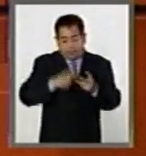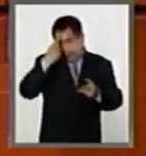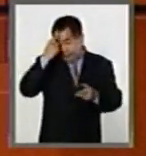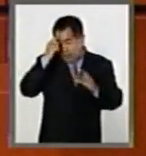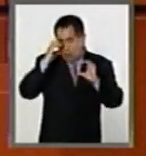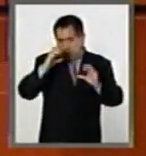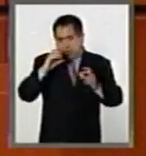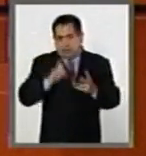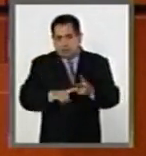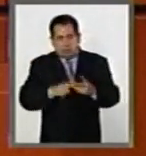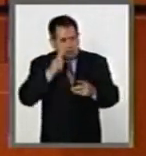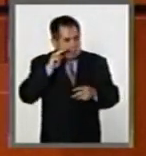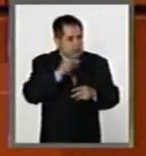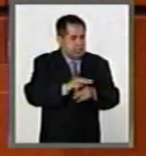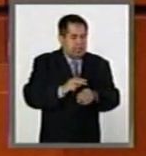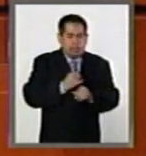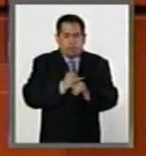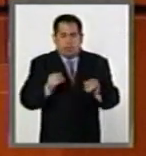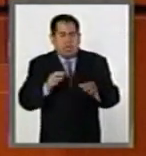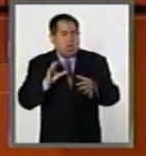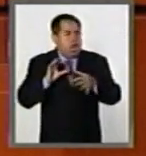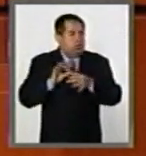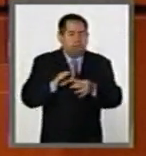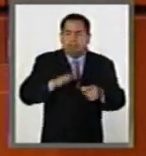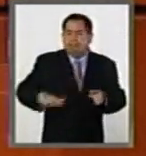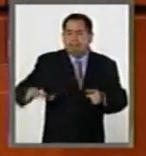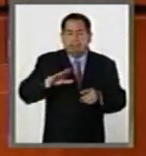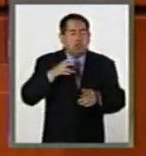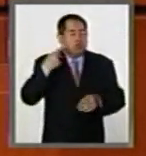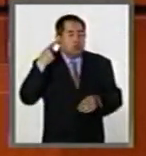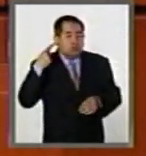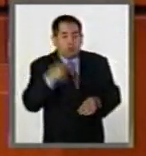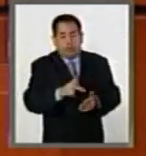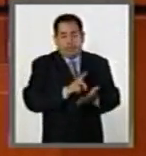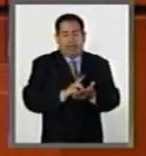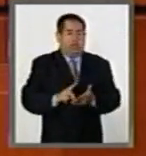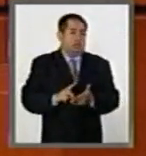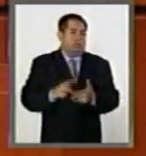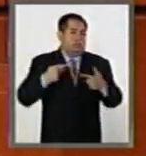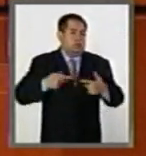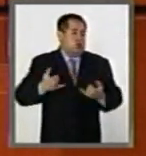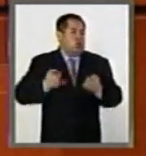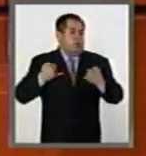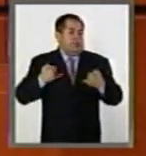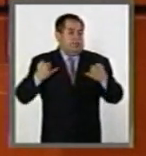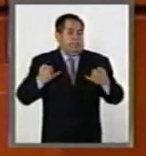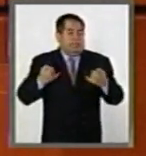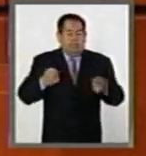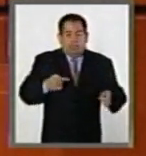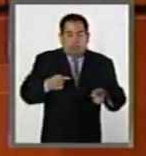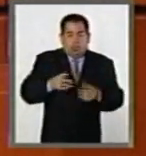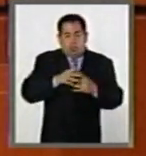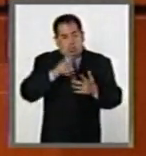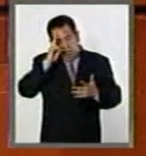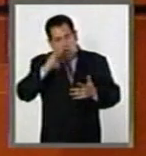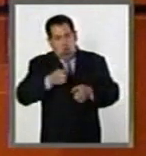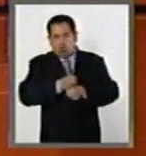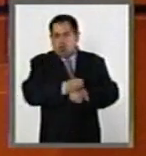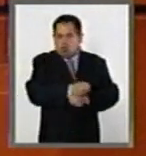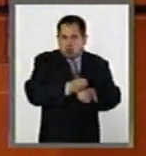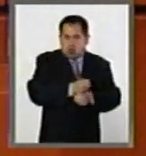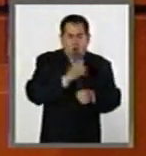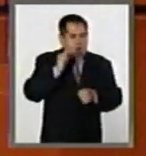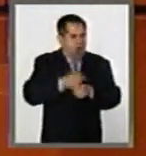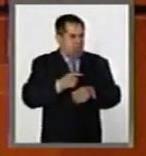integralidad, indivisibilidad e independencia, interdependencia de los derechos de las personas adolescentes, la prohibición de tortura y